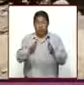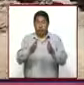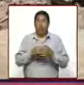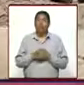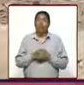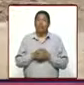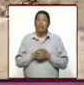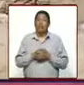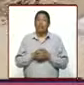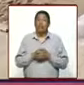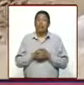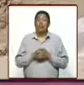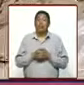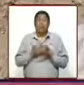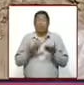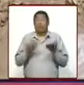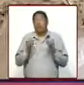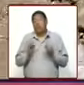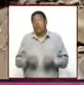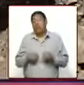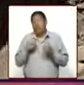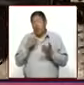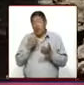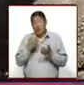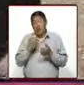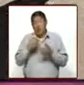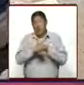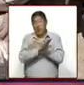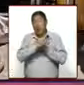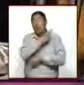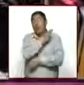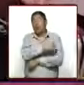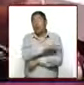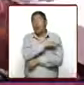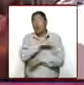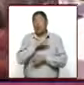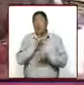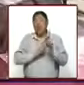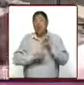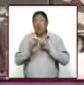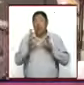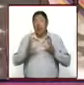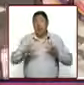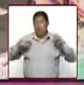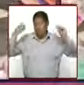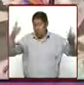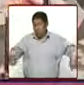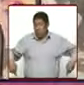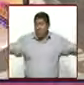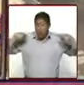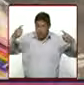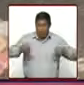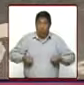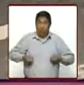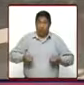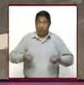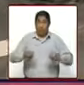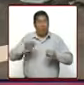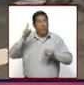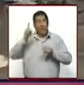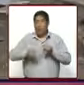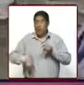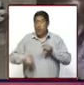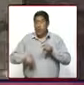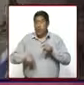improvisado para poder llegar al hospital. De seguro alguien con silla de ruedas no va a lograr hacer esto.